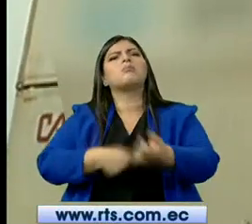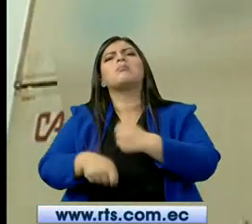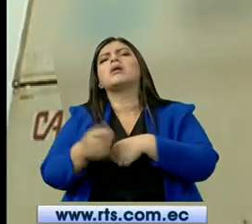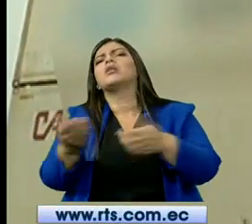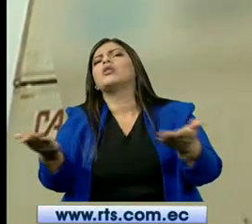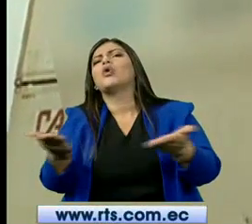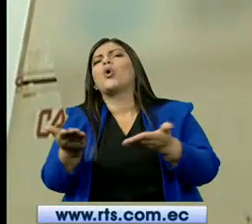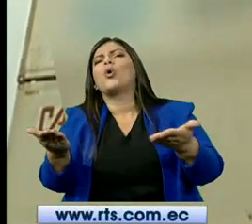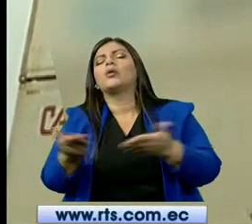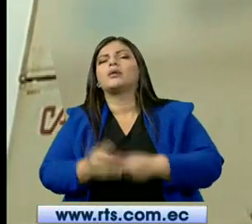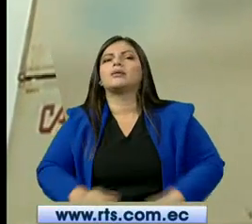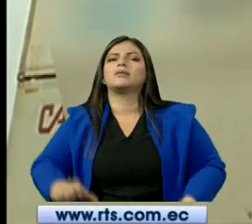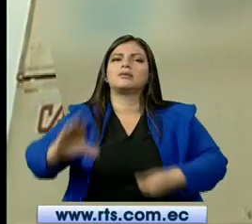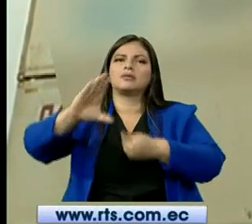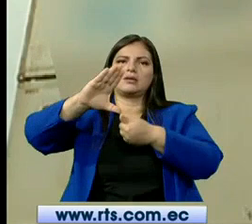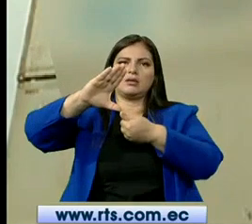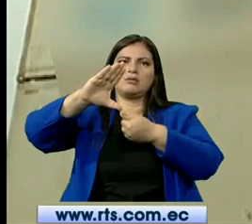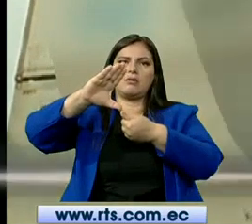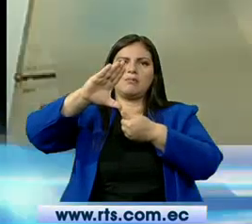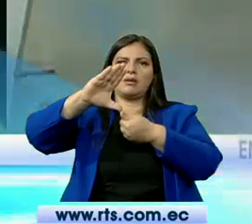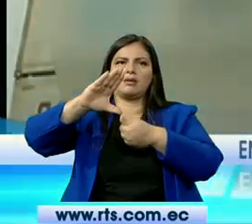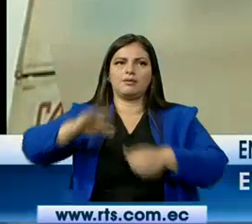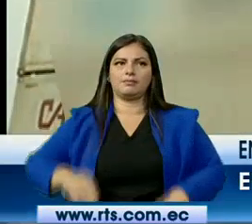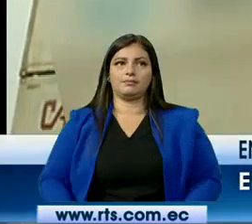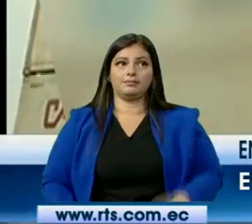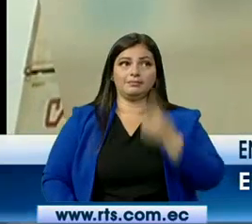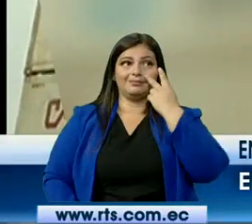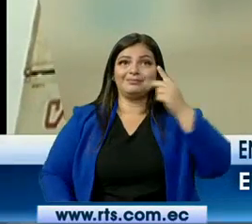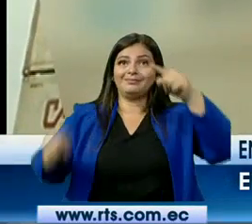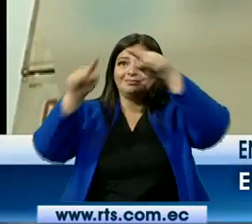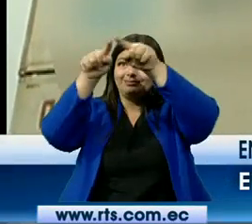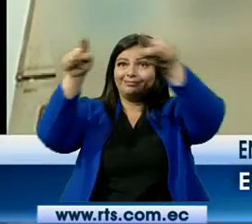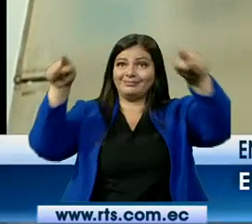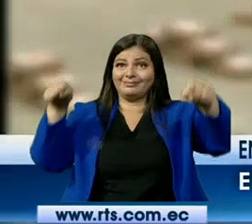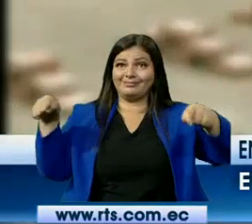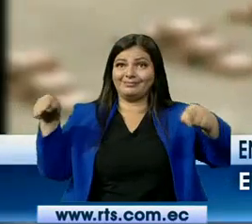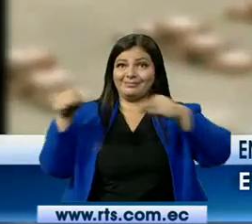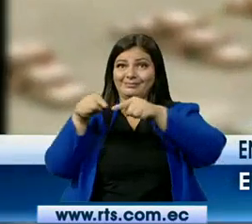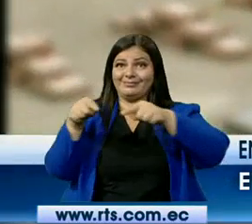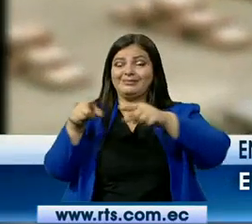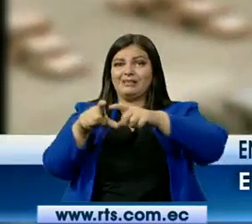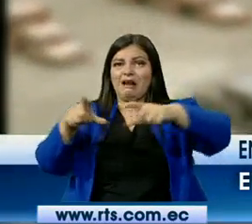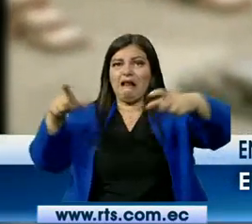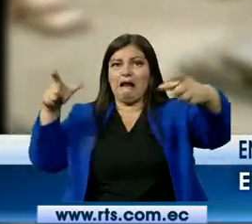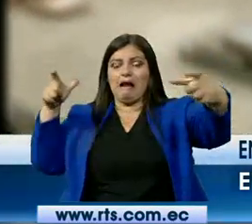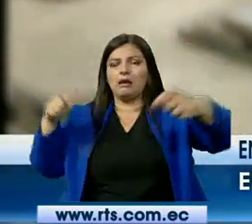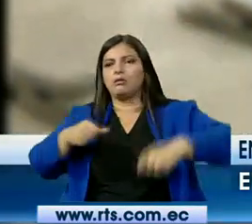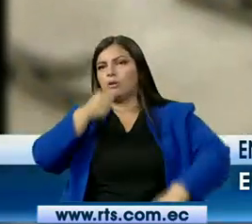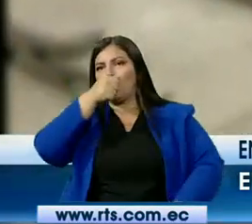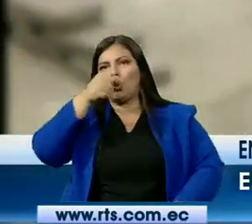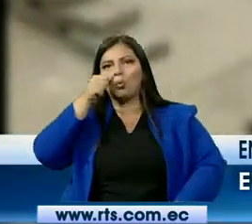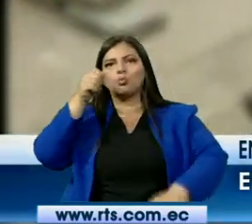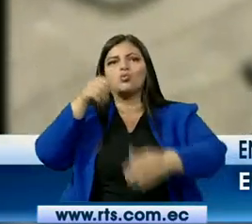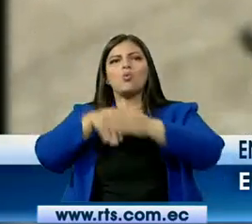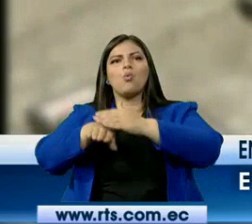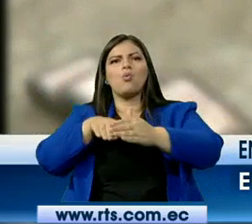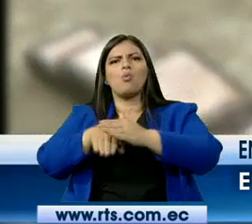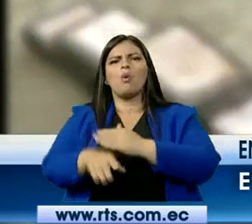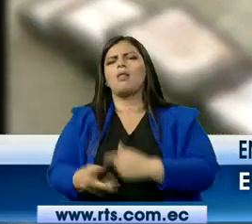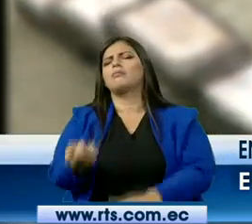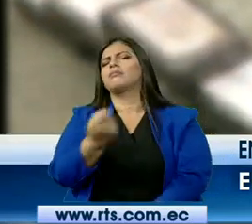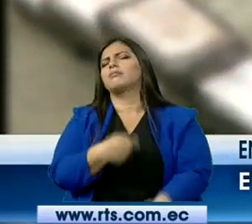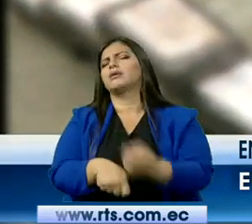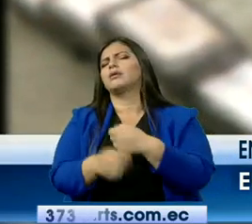El buque estaba listo para zarpar hacia Guatemala, pero las investigaciones que realizaba la policía de antinarcóticos determinaron que había un